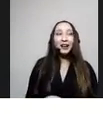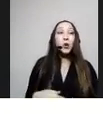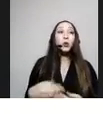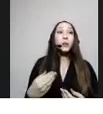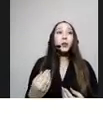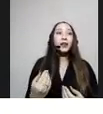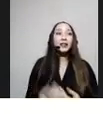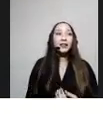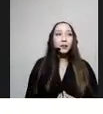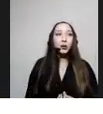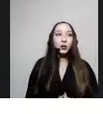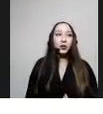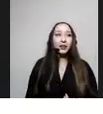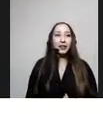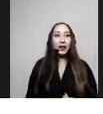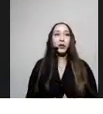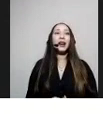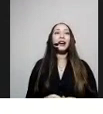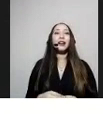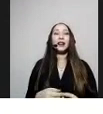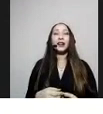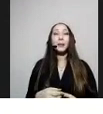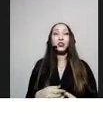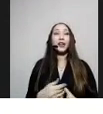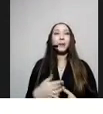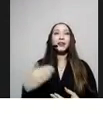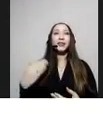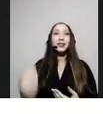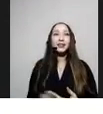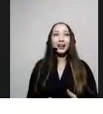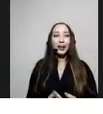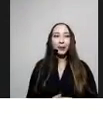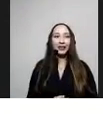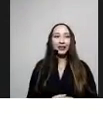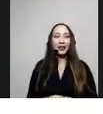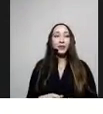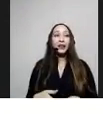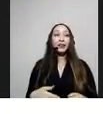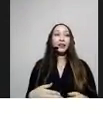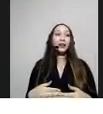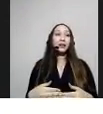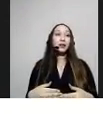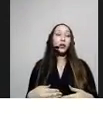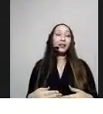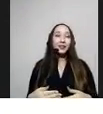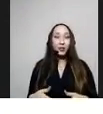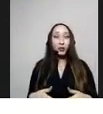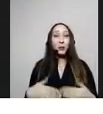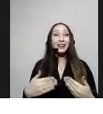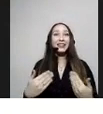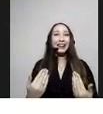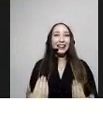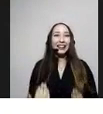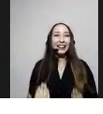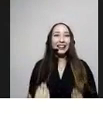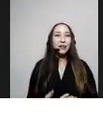emocional, una importante disminución del estrés laboral en aquellas personas que persisten en la práctica, logran desarrollar una